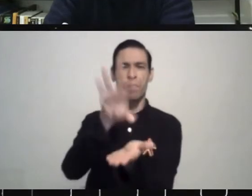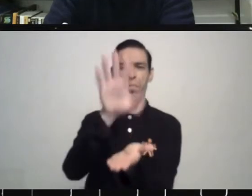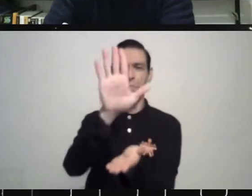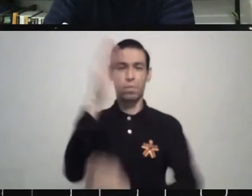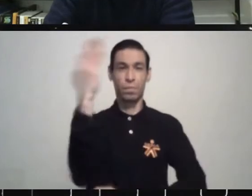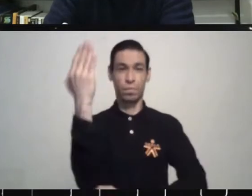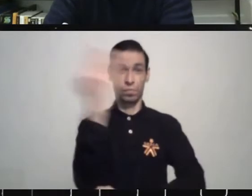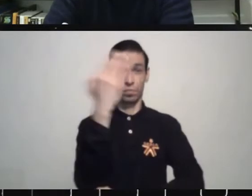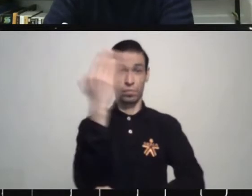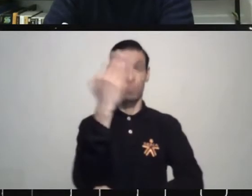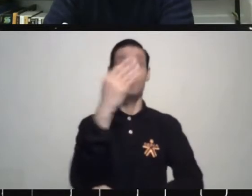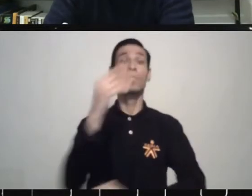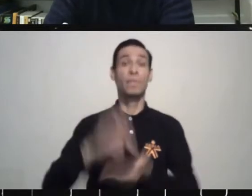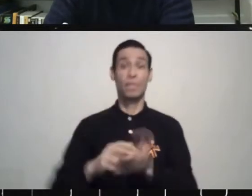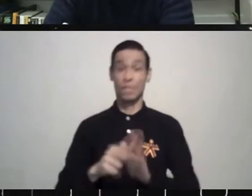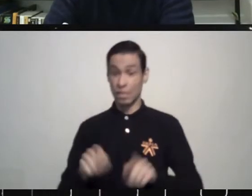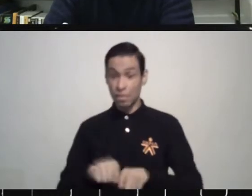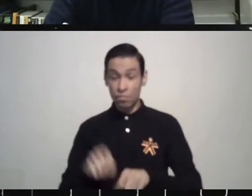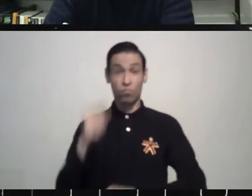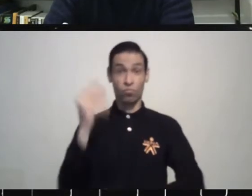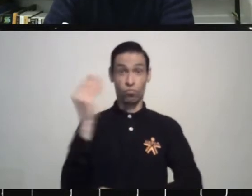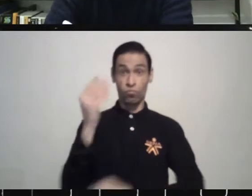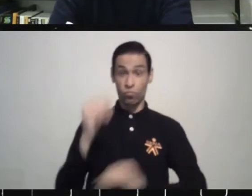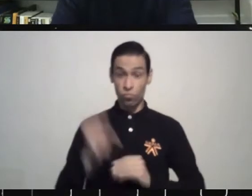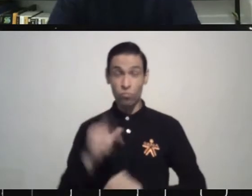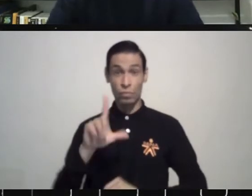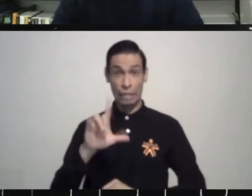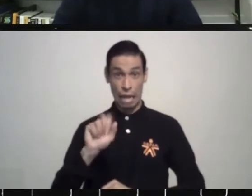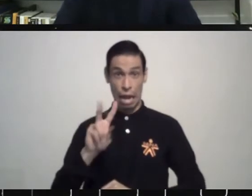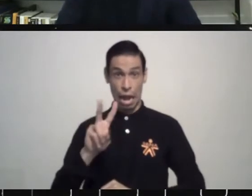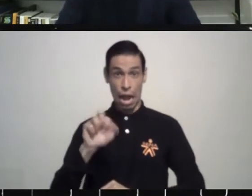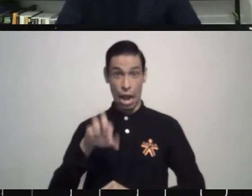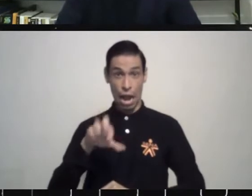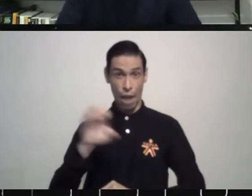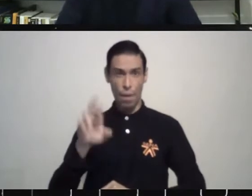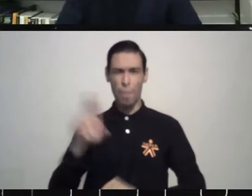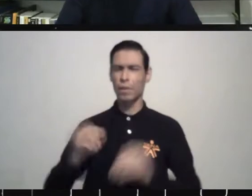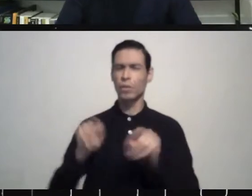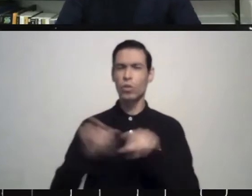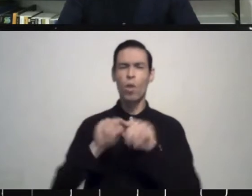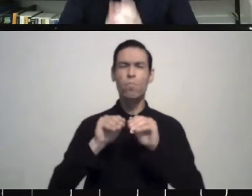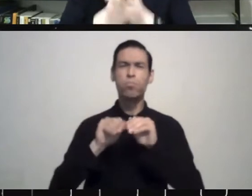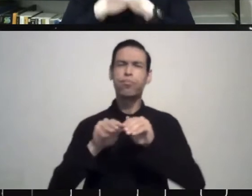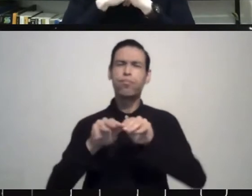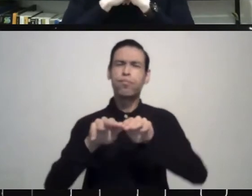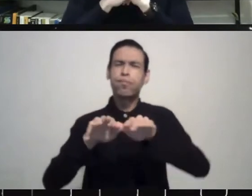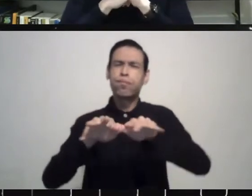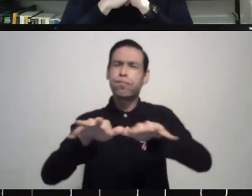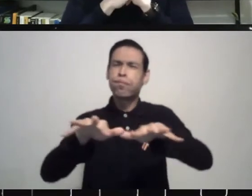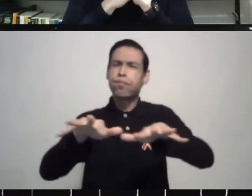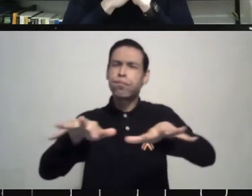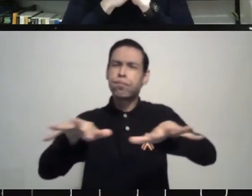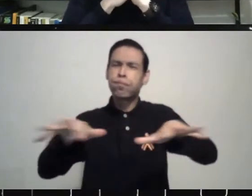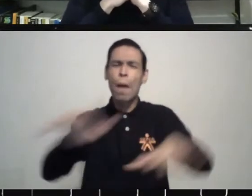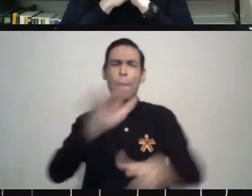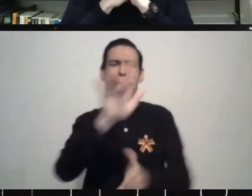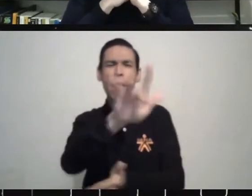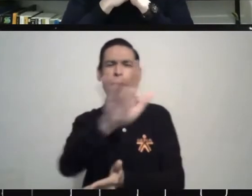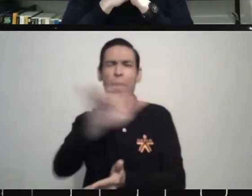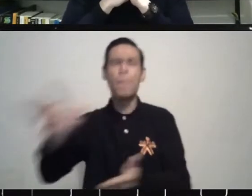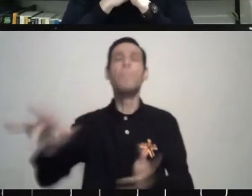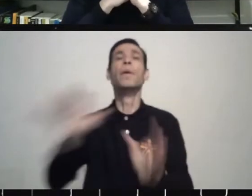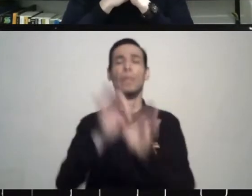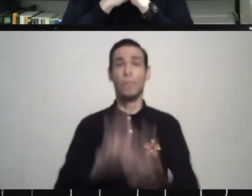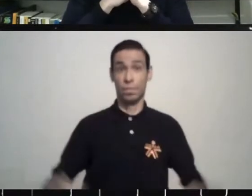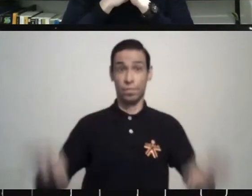llegando a lugares donde no muchas películas llegan, que creo que es importante que las películas colombianas en especial